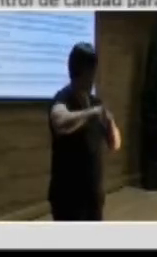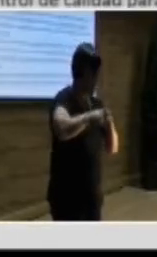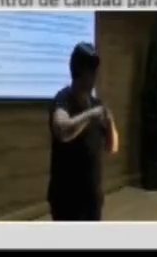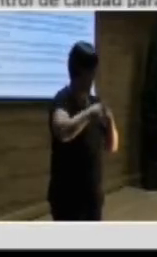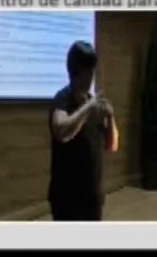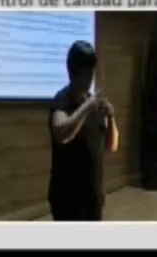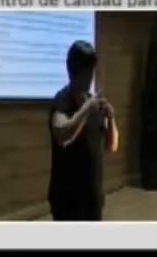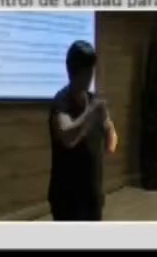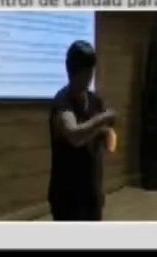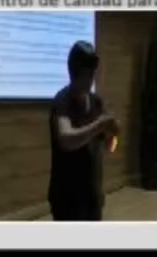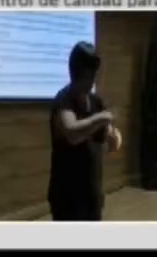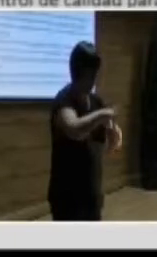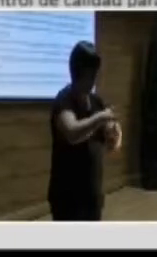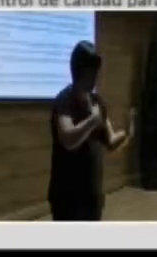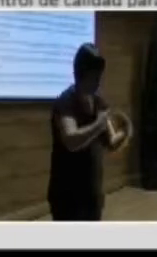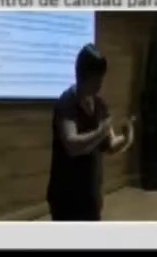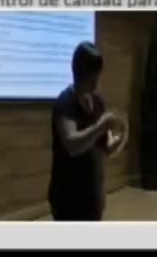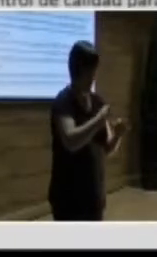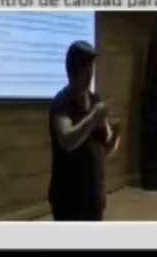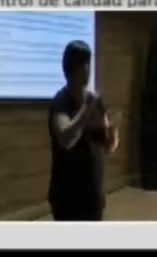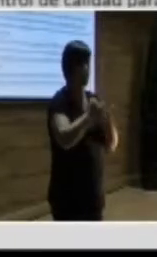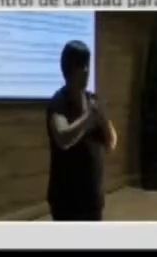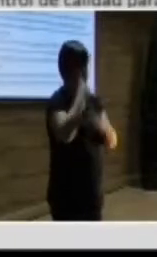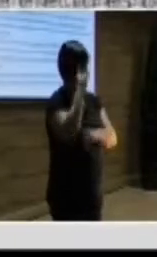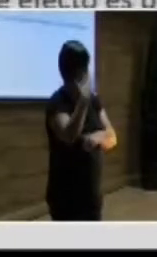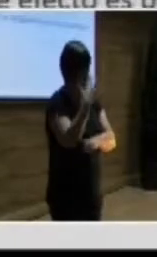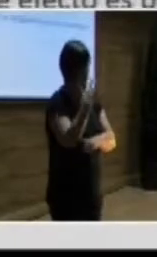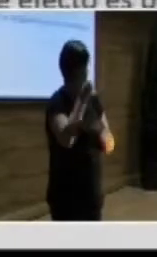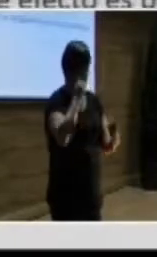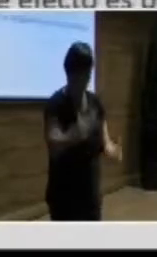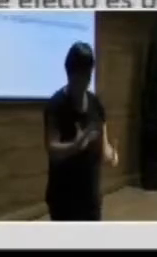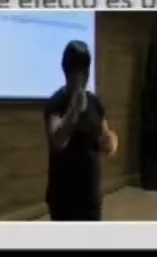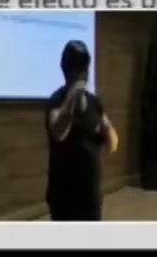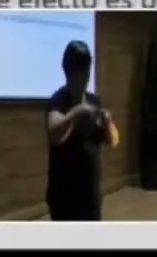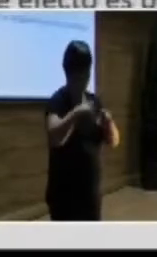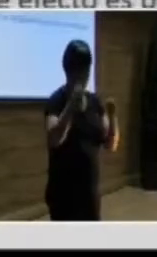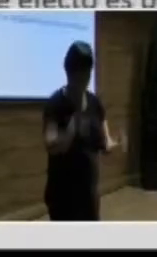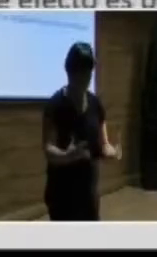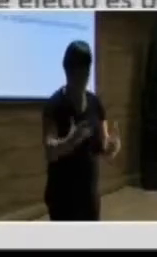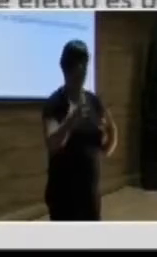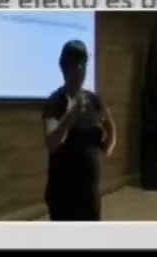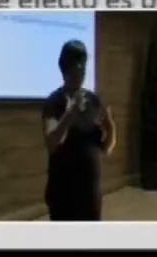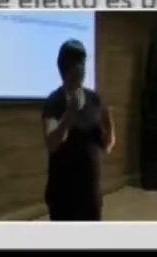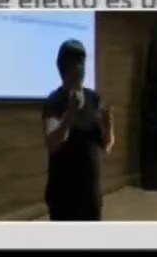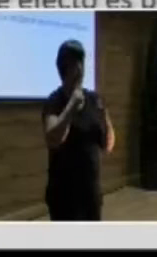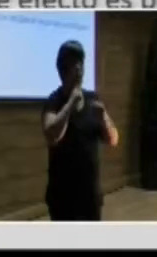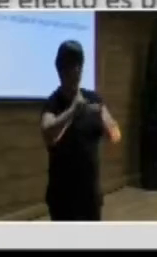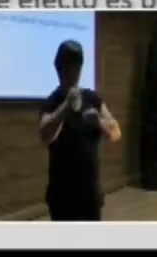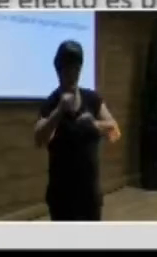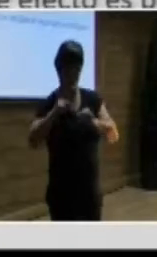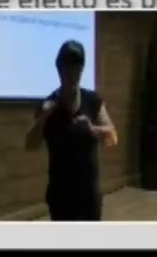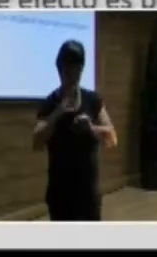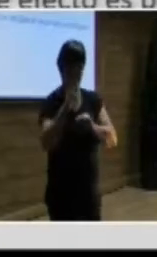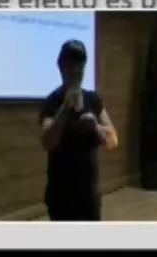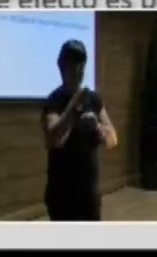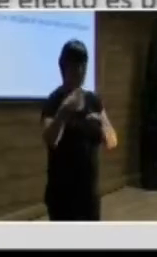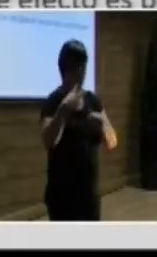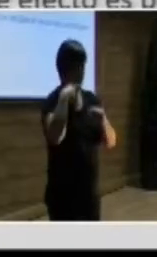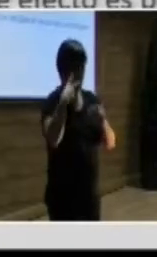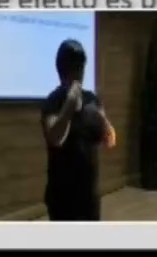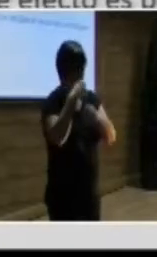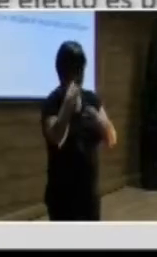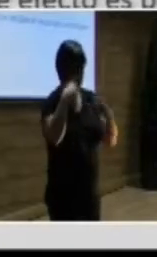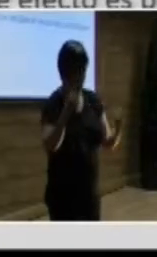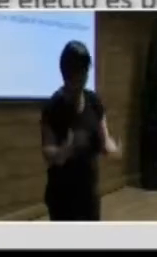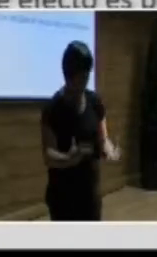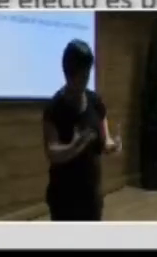tiempo, buenas pruebas neuropsicológicas, acceso a biomarcadores y buena interpretación de las pruebas de neuroimagen. Otro